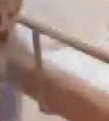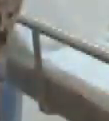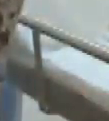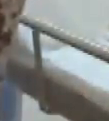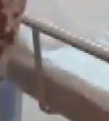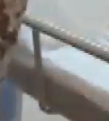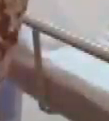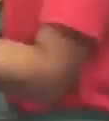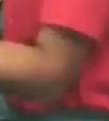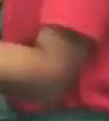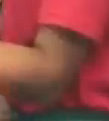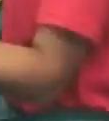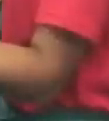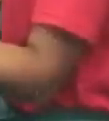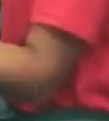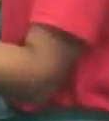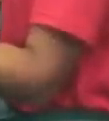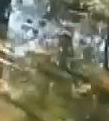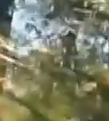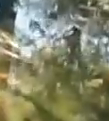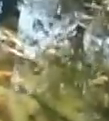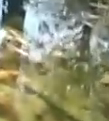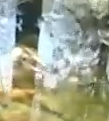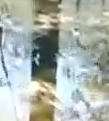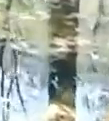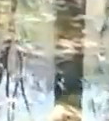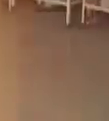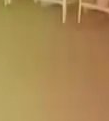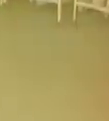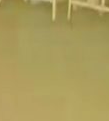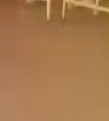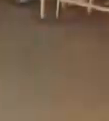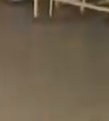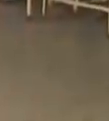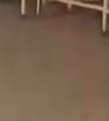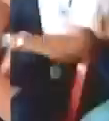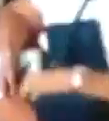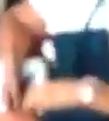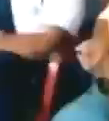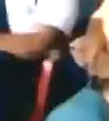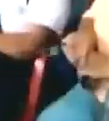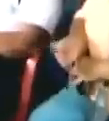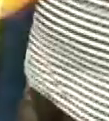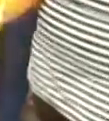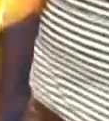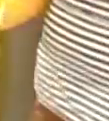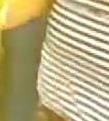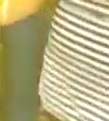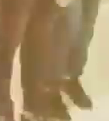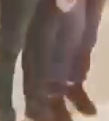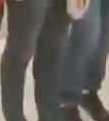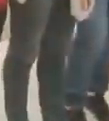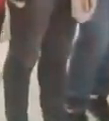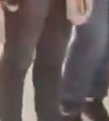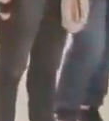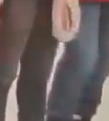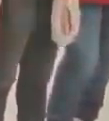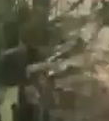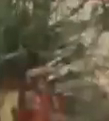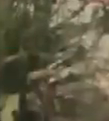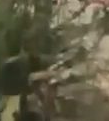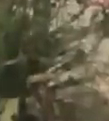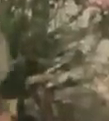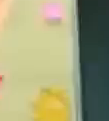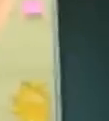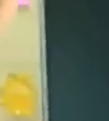Chávez. En especial, esta hermosa gran misión Hogares de la Patria. Garantizarle la felicidad, la estabilidad